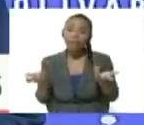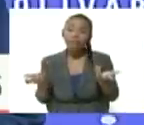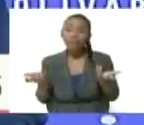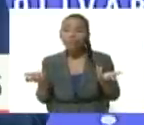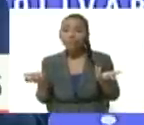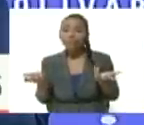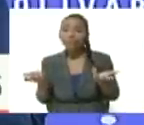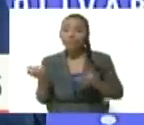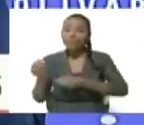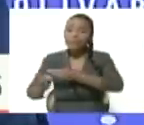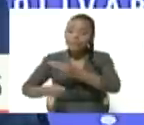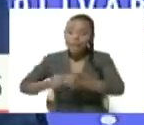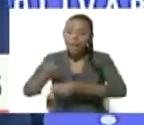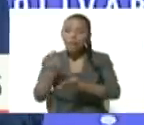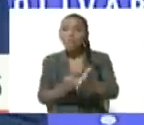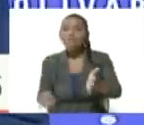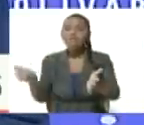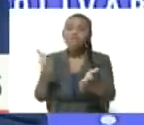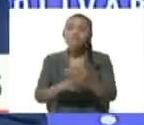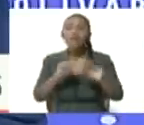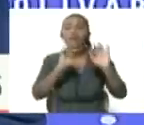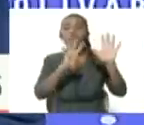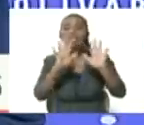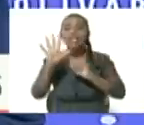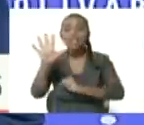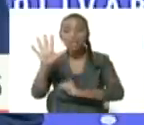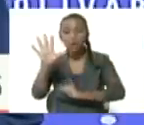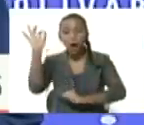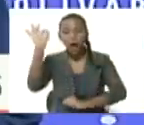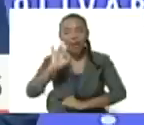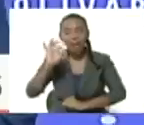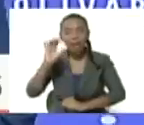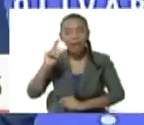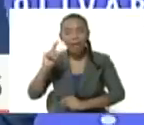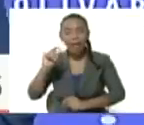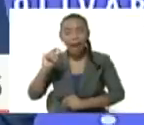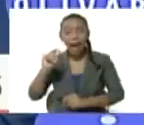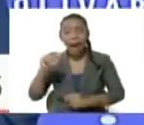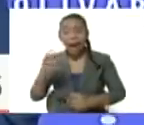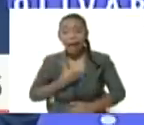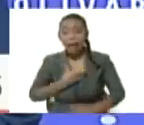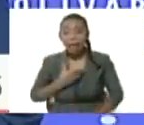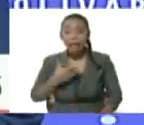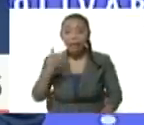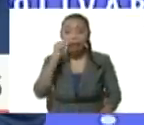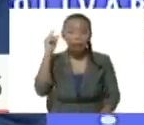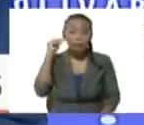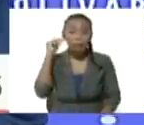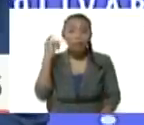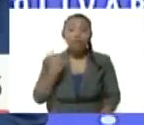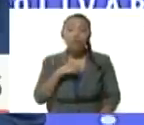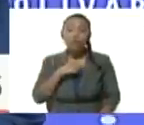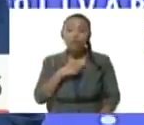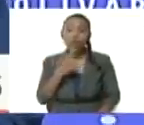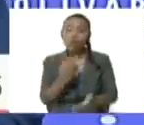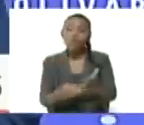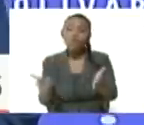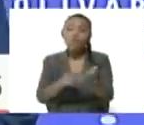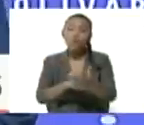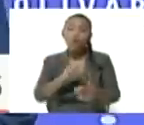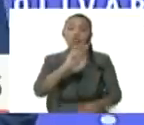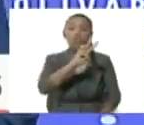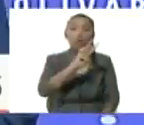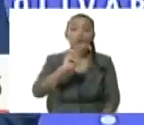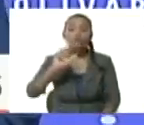se hayan reelecto 95 alcaldes nuestros y alcaldesas, quiere decir que renovamos 2/3 en su momento, en el